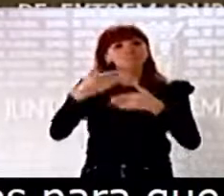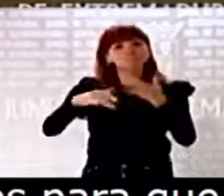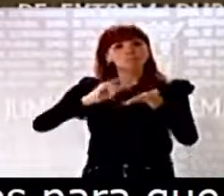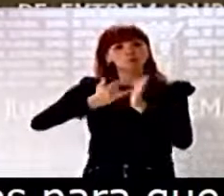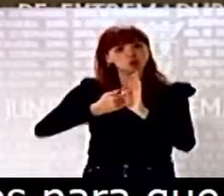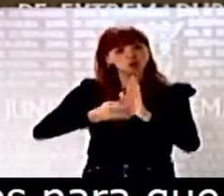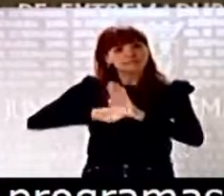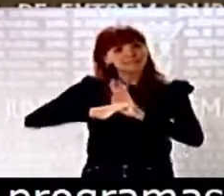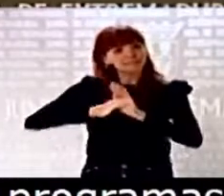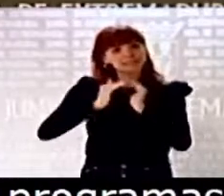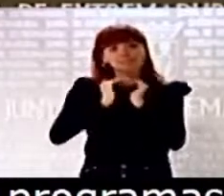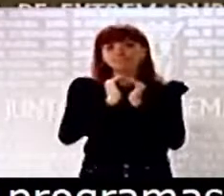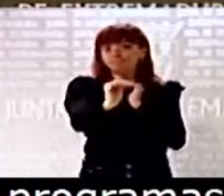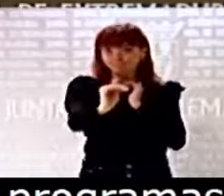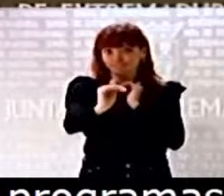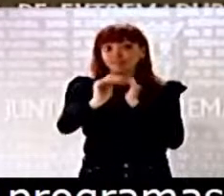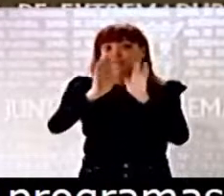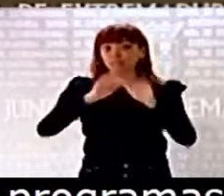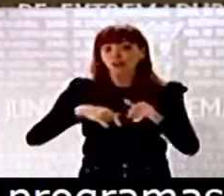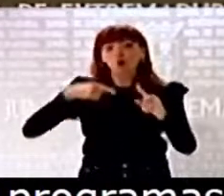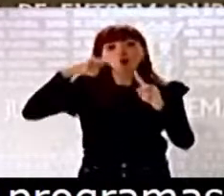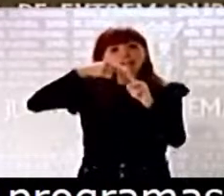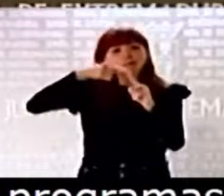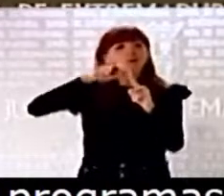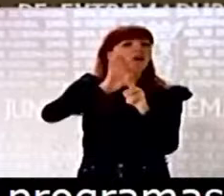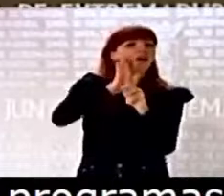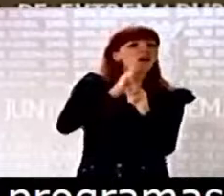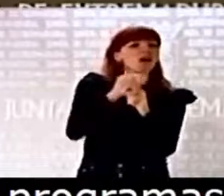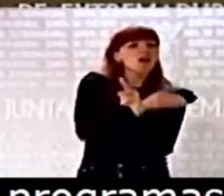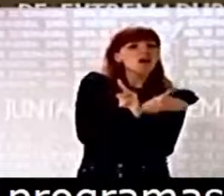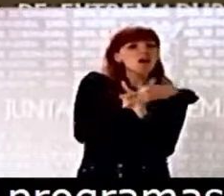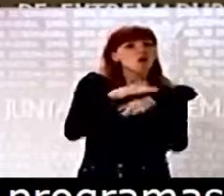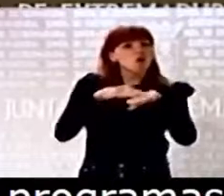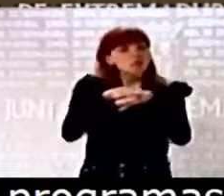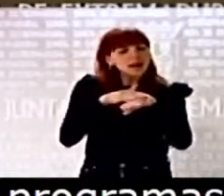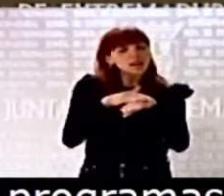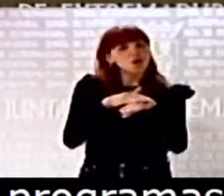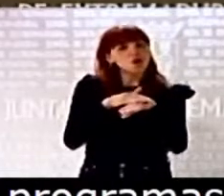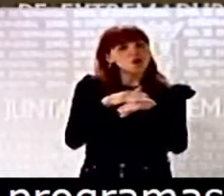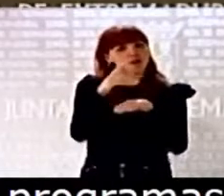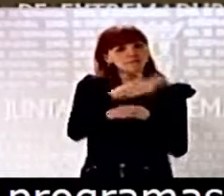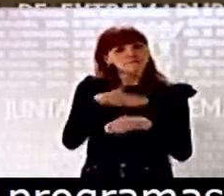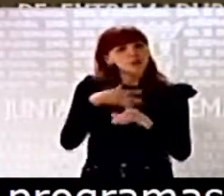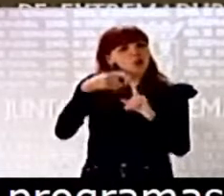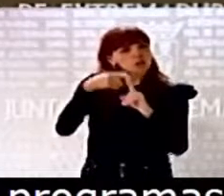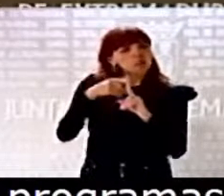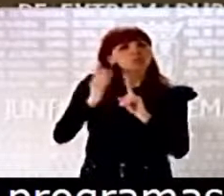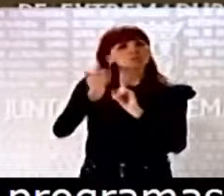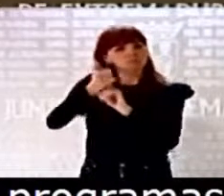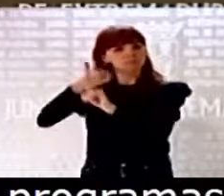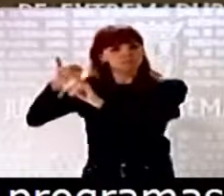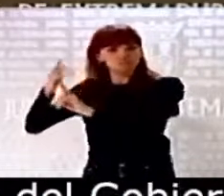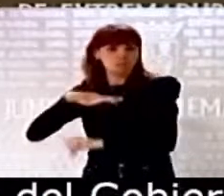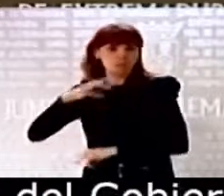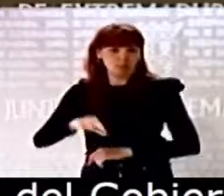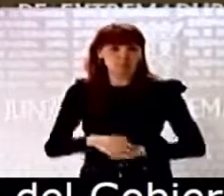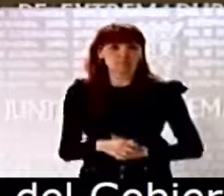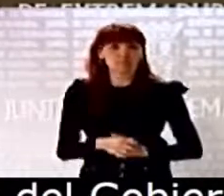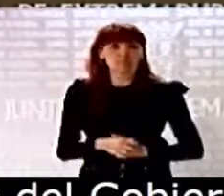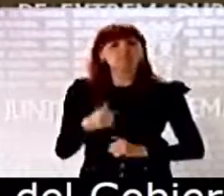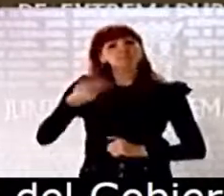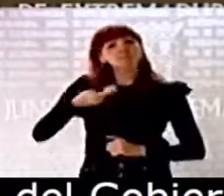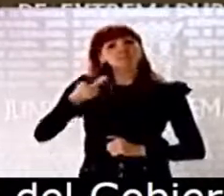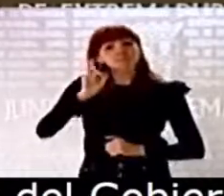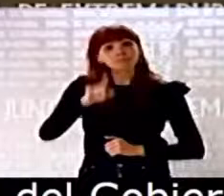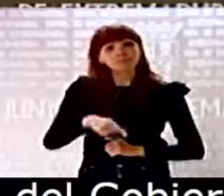tanto, lleguen a cumplir los objetivos con los que este Gobierno los propone. Importante destacar el aumento